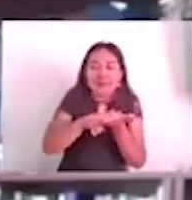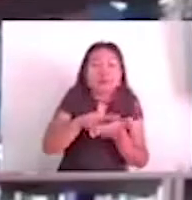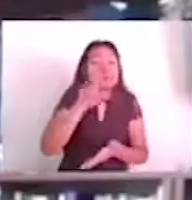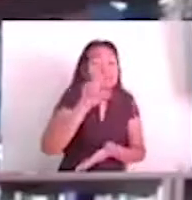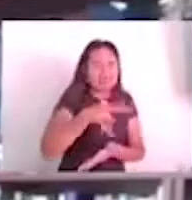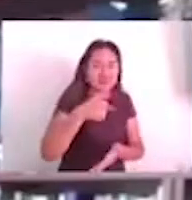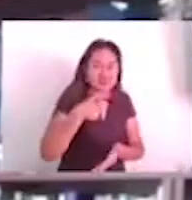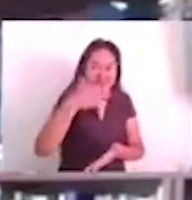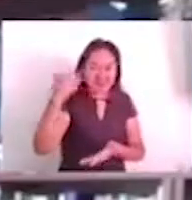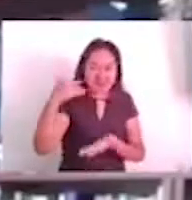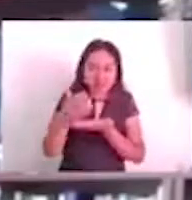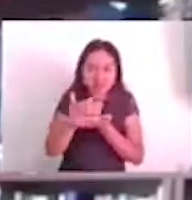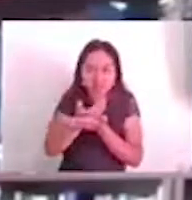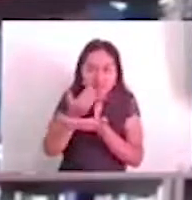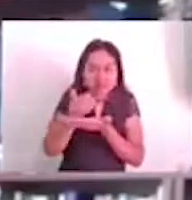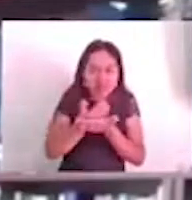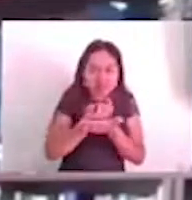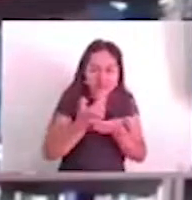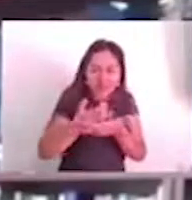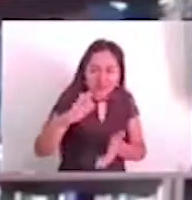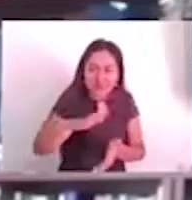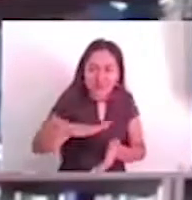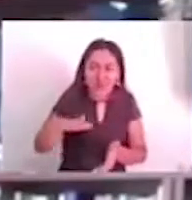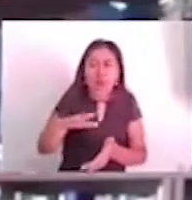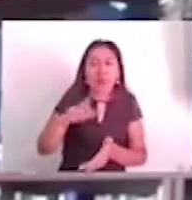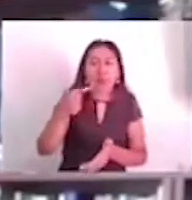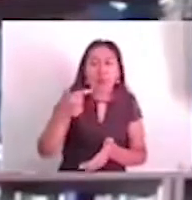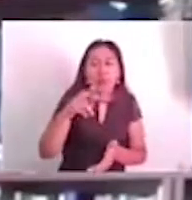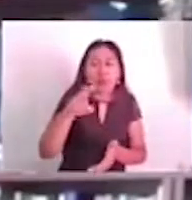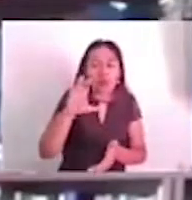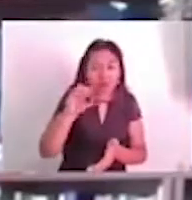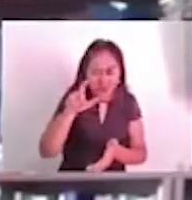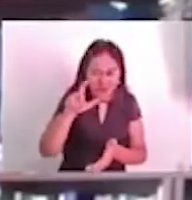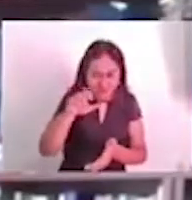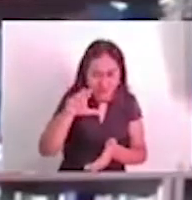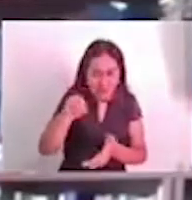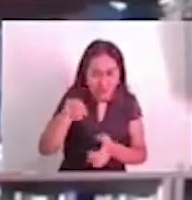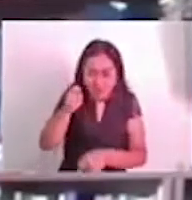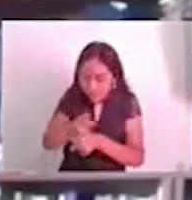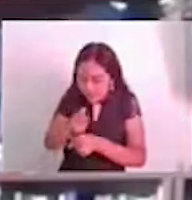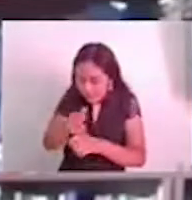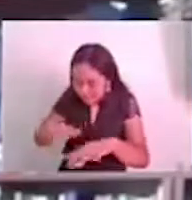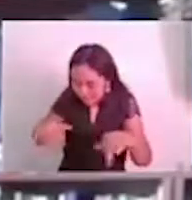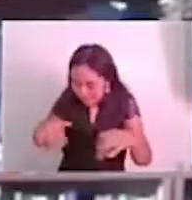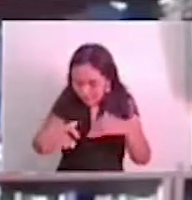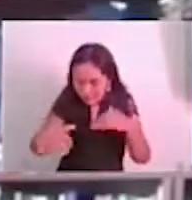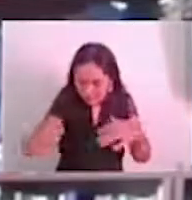las capillas Pozas, hicimos una excavación, encontramos el entierro seguramente de un cacique